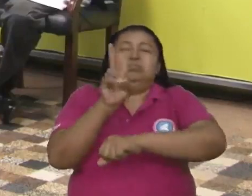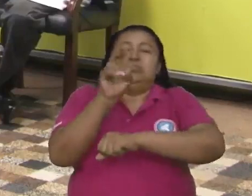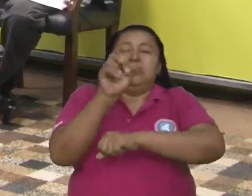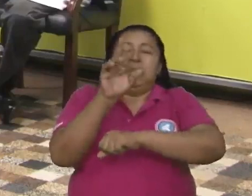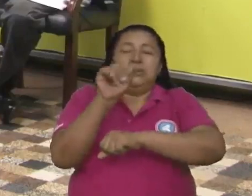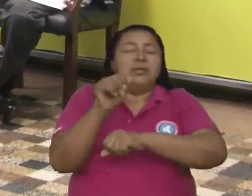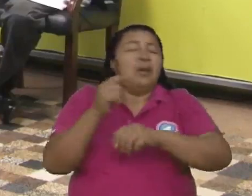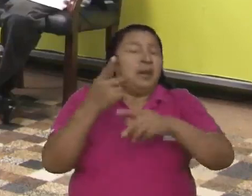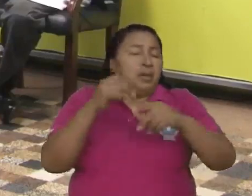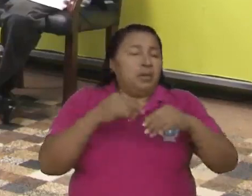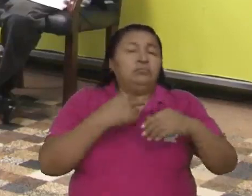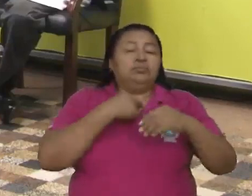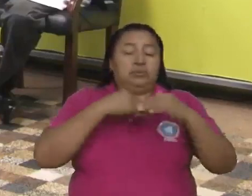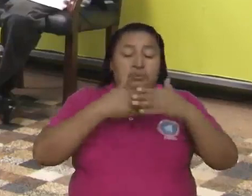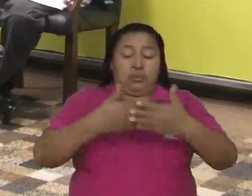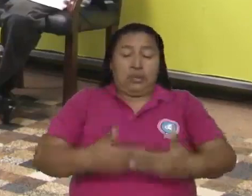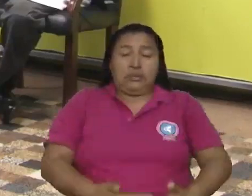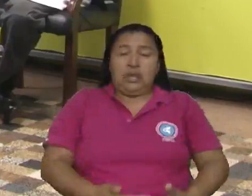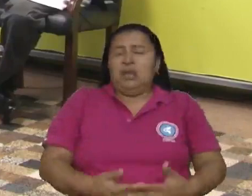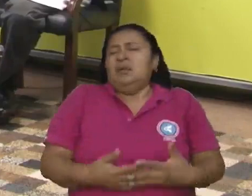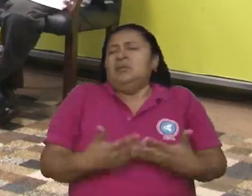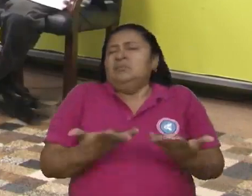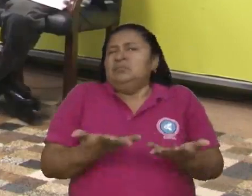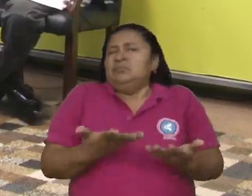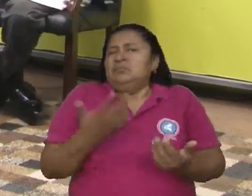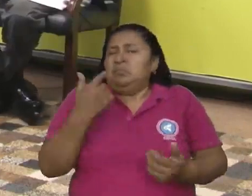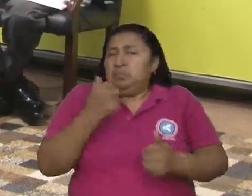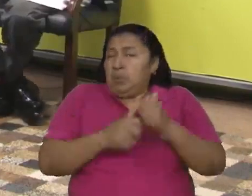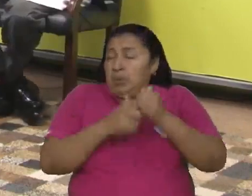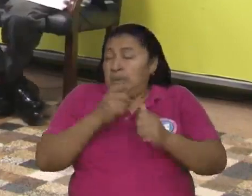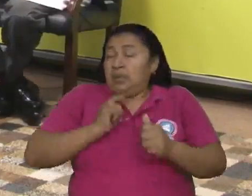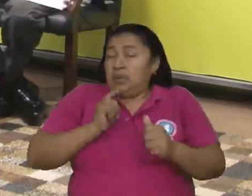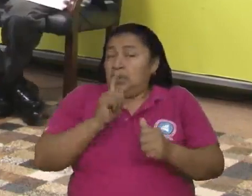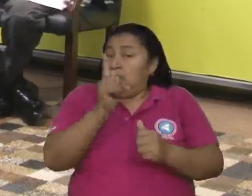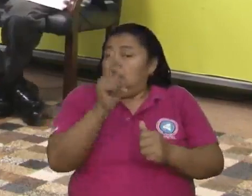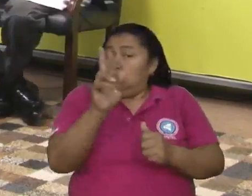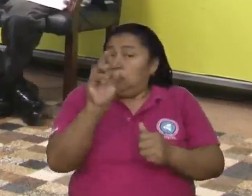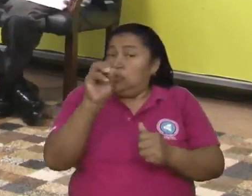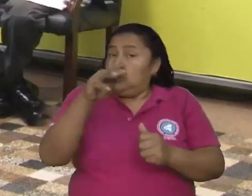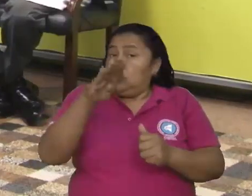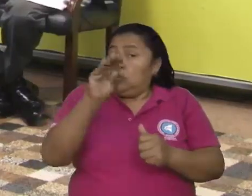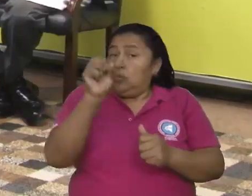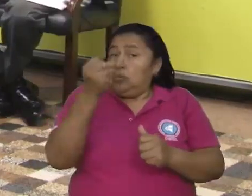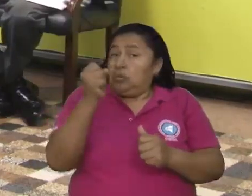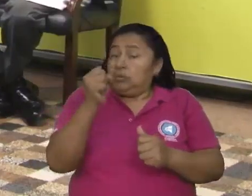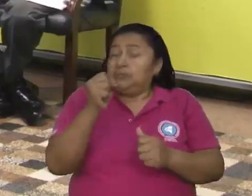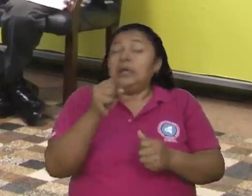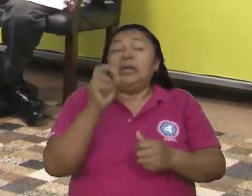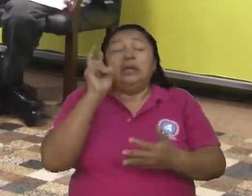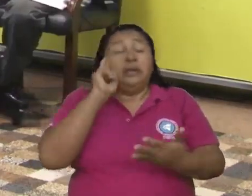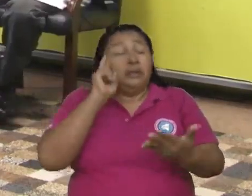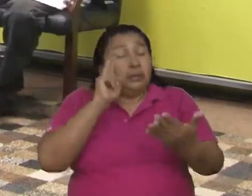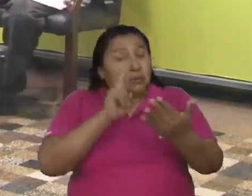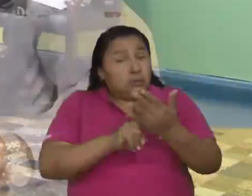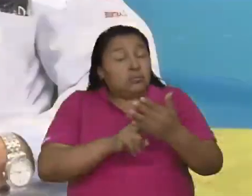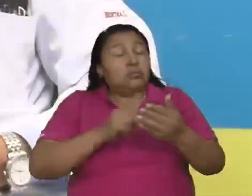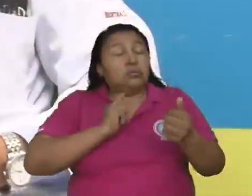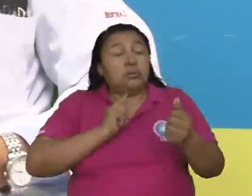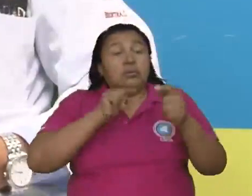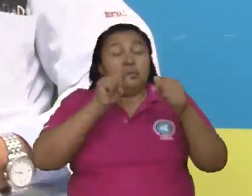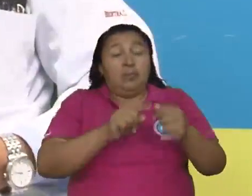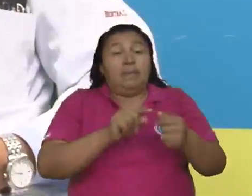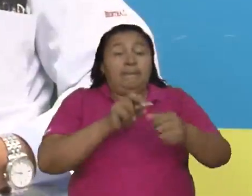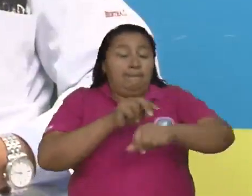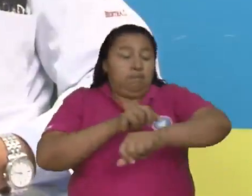riesgo tiene a la trombosis? Ok, acordémonos que la insuficiencia venosa, que la gente comúnmente conoce como